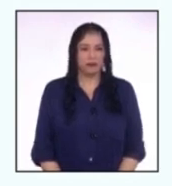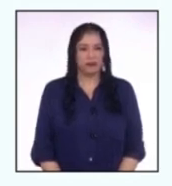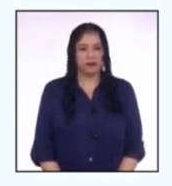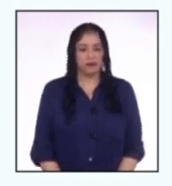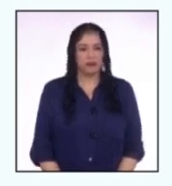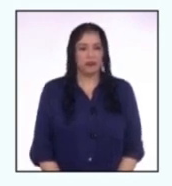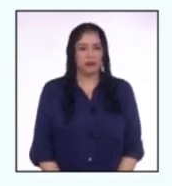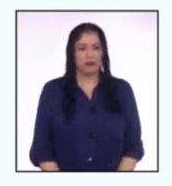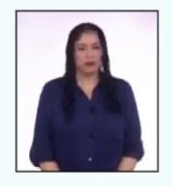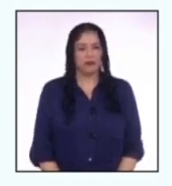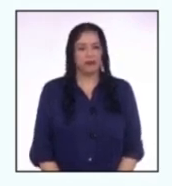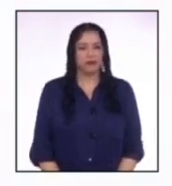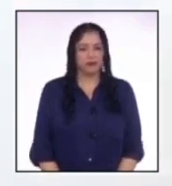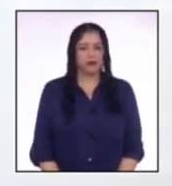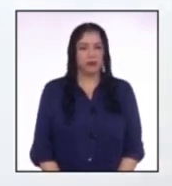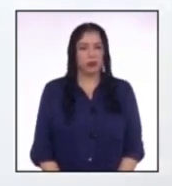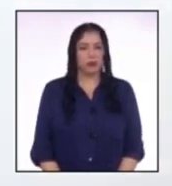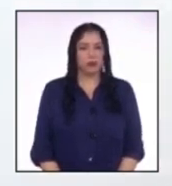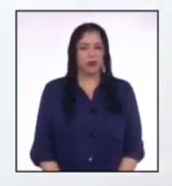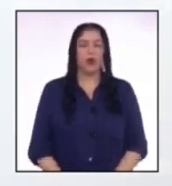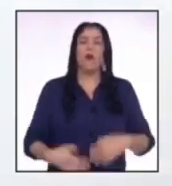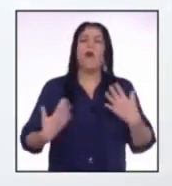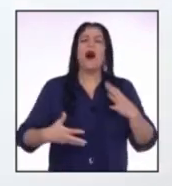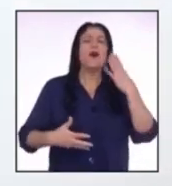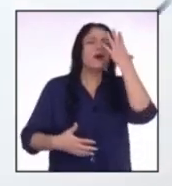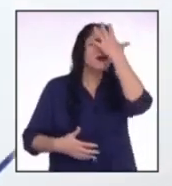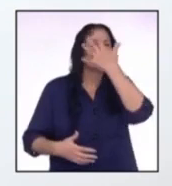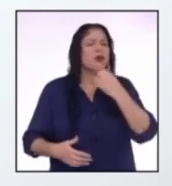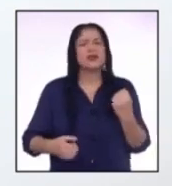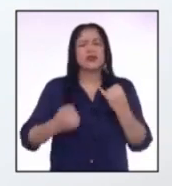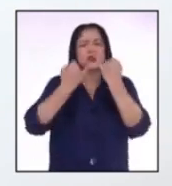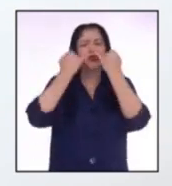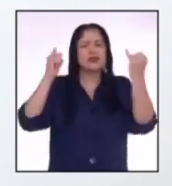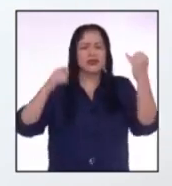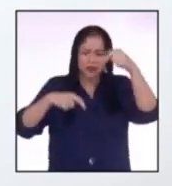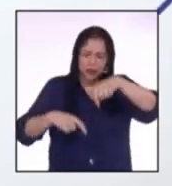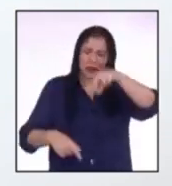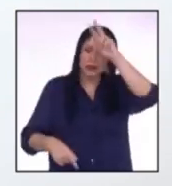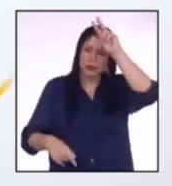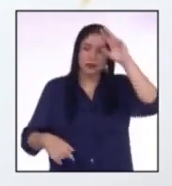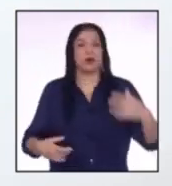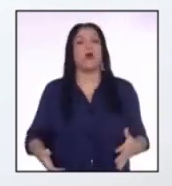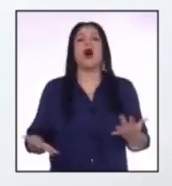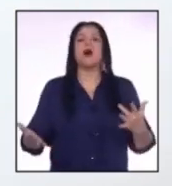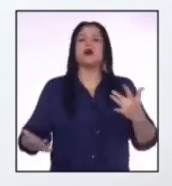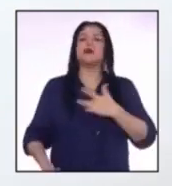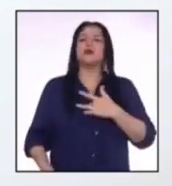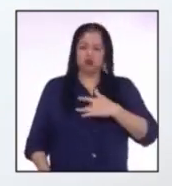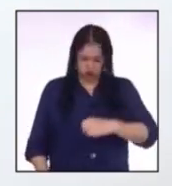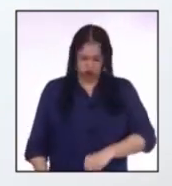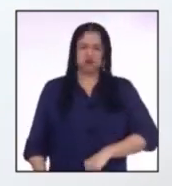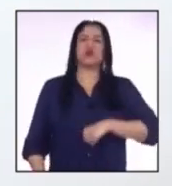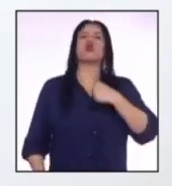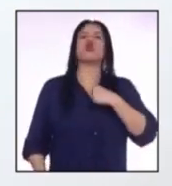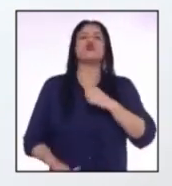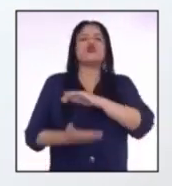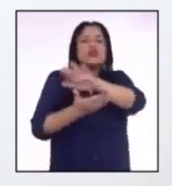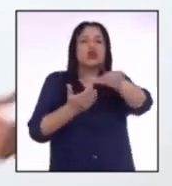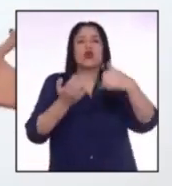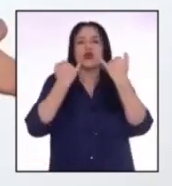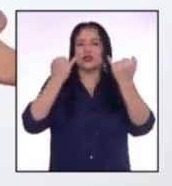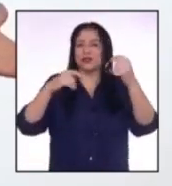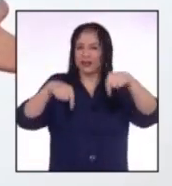yohei tea banco que que hermosa son las lenguas de nuestro país sintámonos orgullosos de